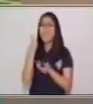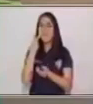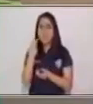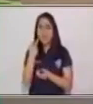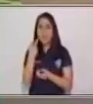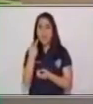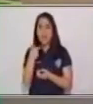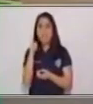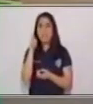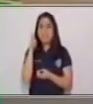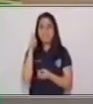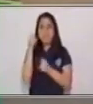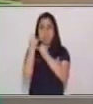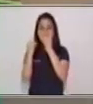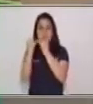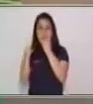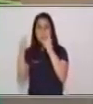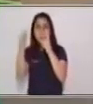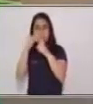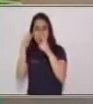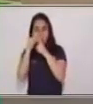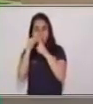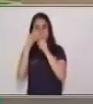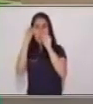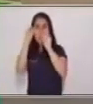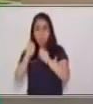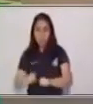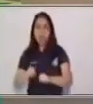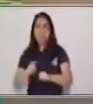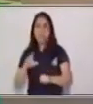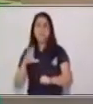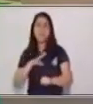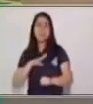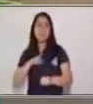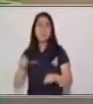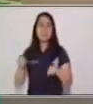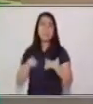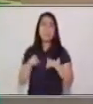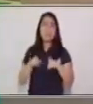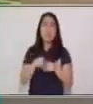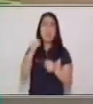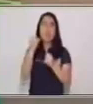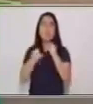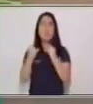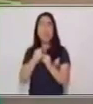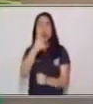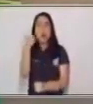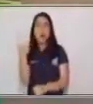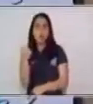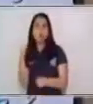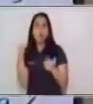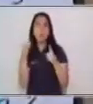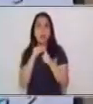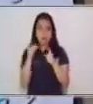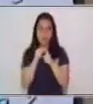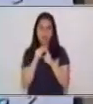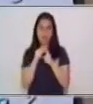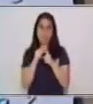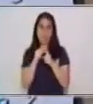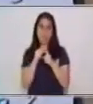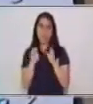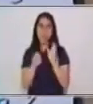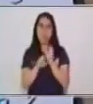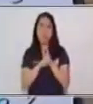bonito. Marinerito y bonito riman. Y la palabra, en una